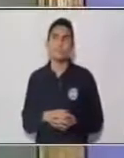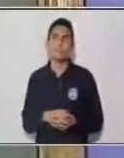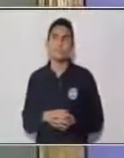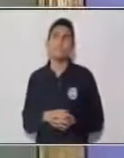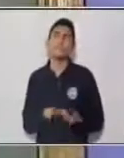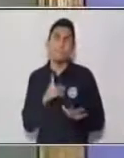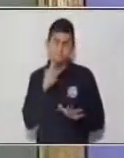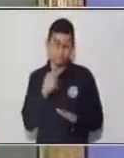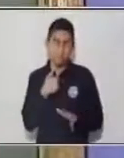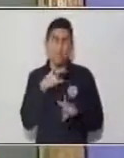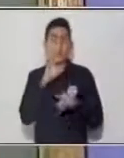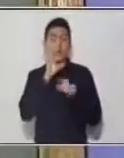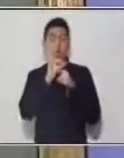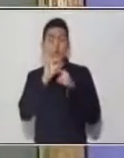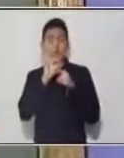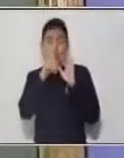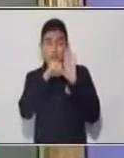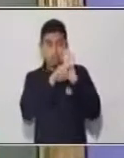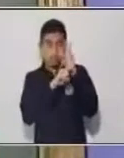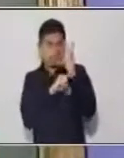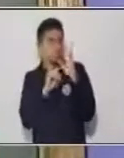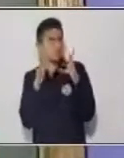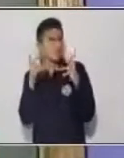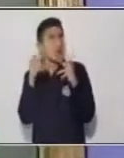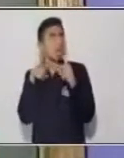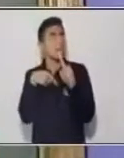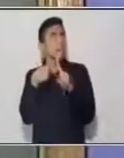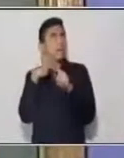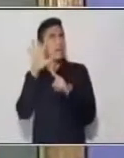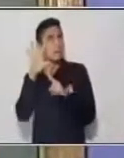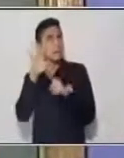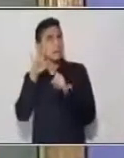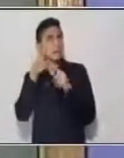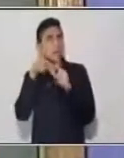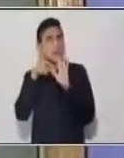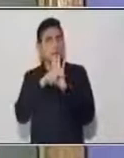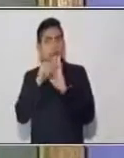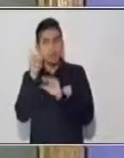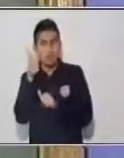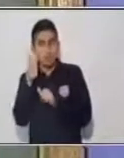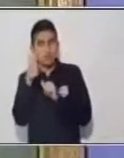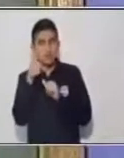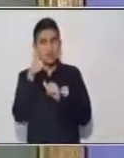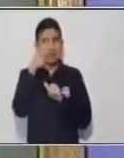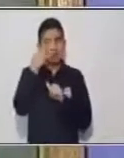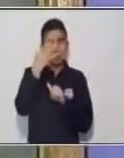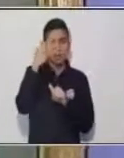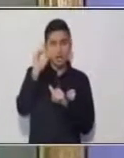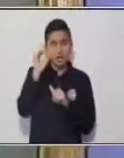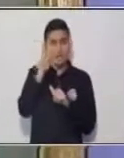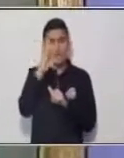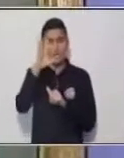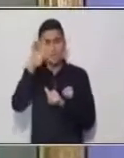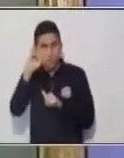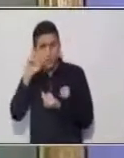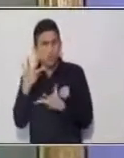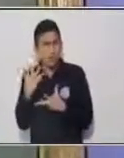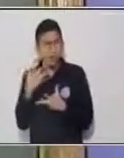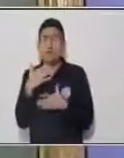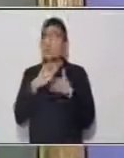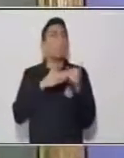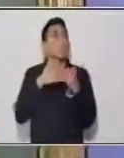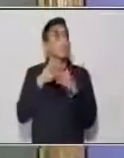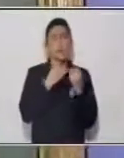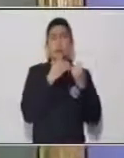Si me dicen la función es menos 2, es más 5, es menos 15, es 30, es 50, o sea,